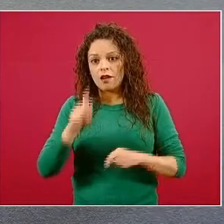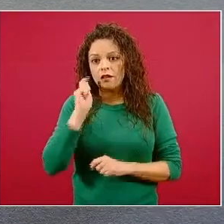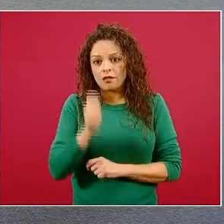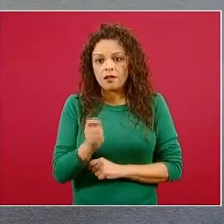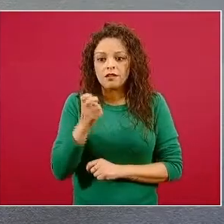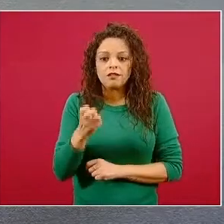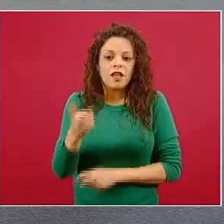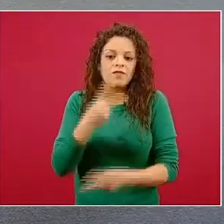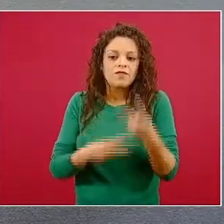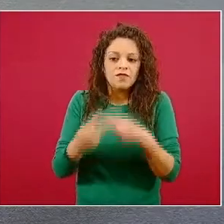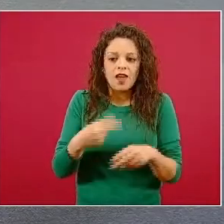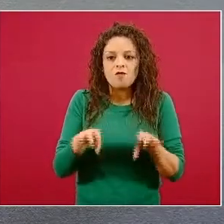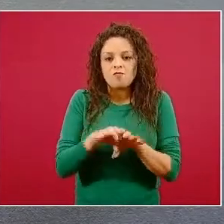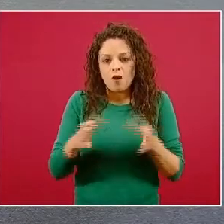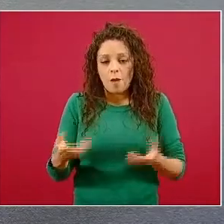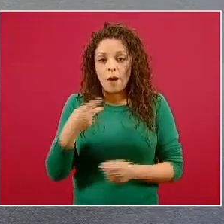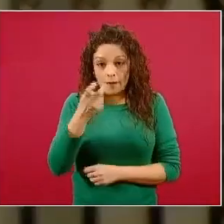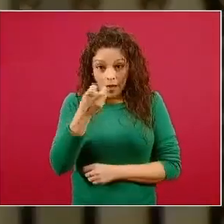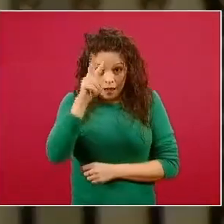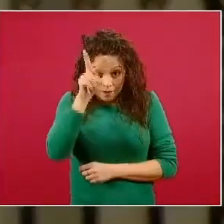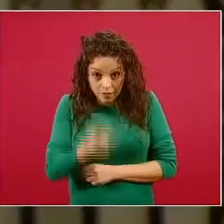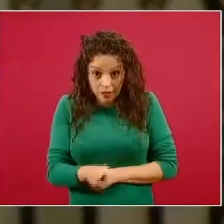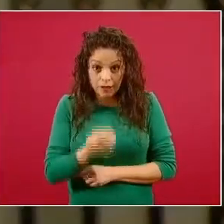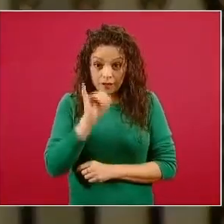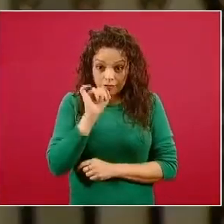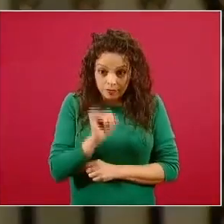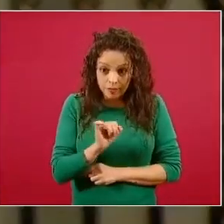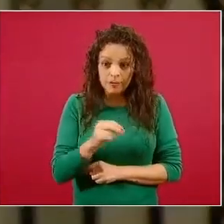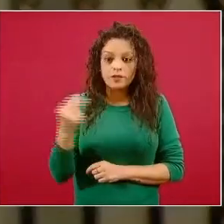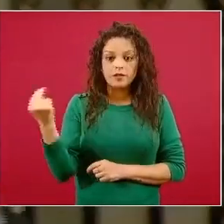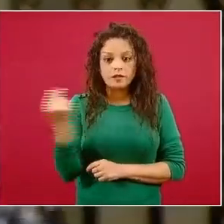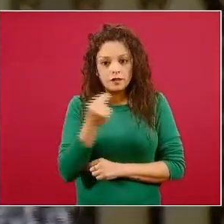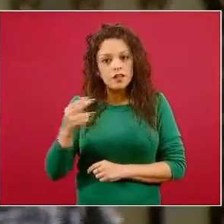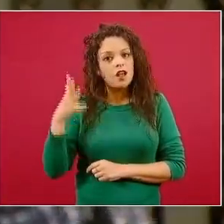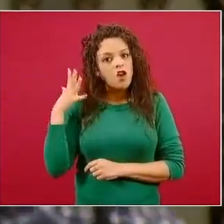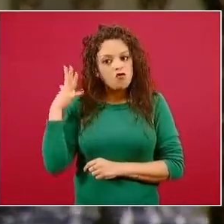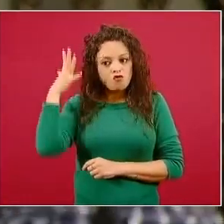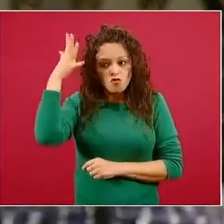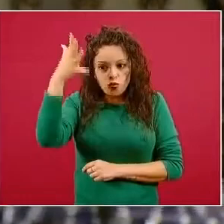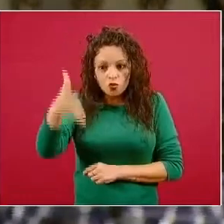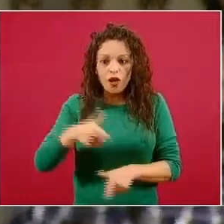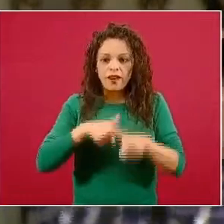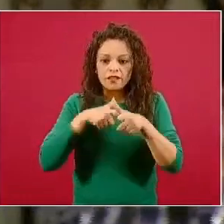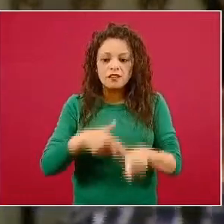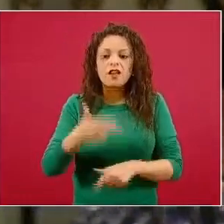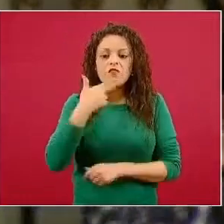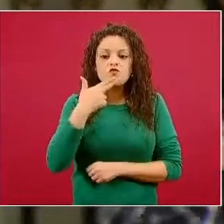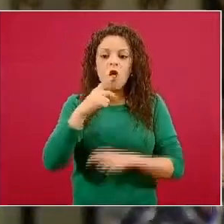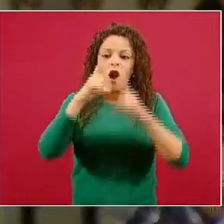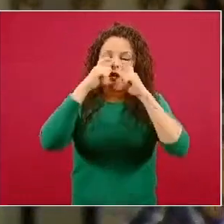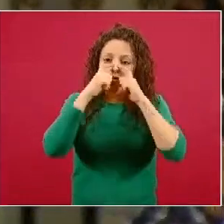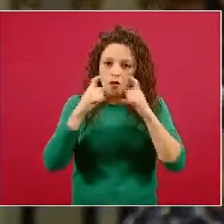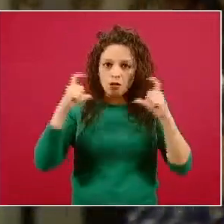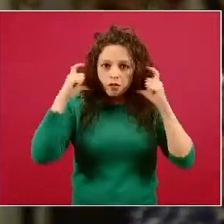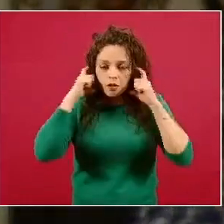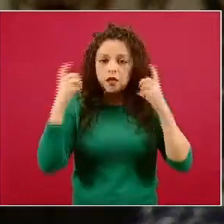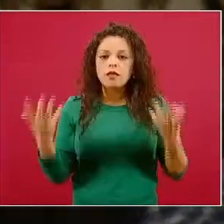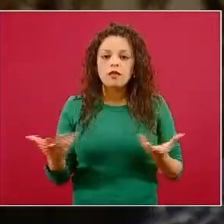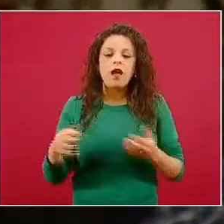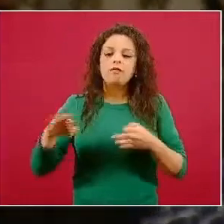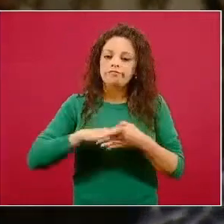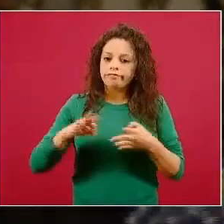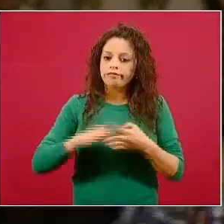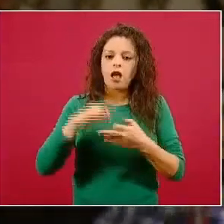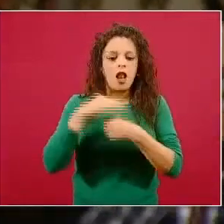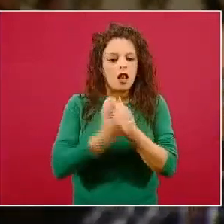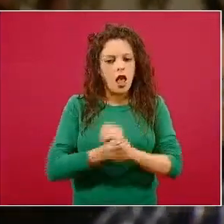propicia. Sí es real esto de que tendremos que vivir en el futuro usando cubrebocas, persistentemente con el tema del lavado de manos, que a mí me